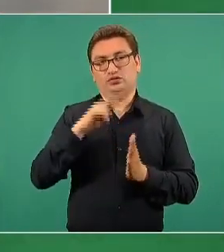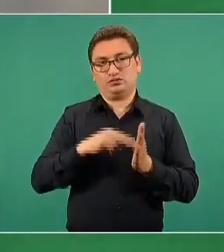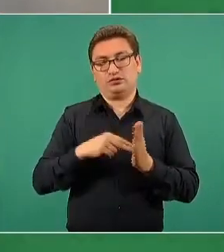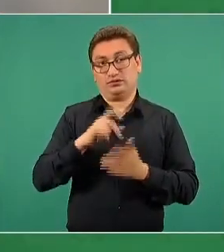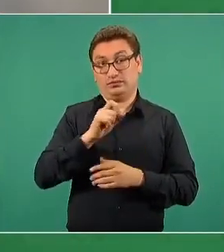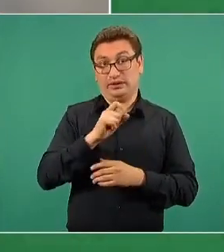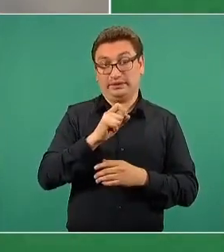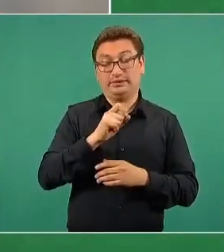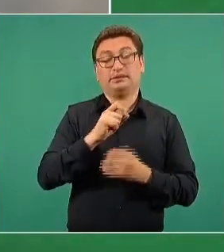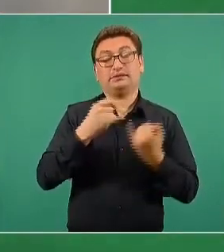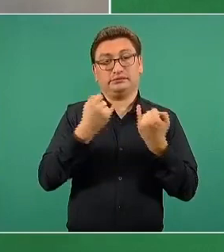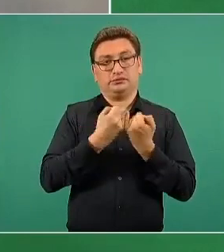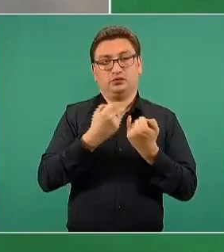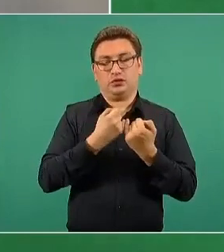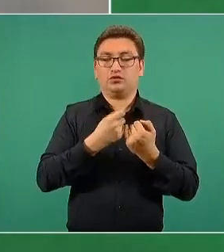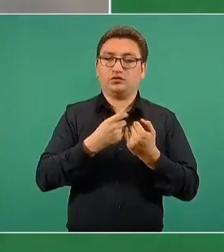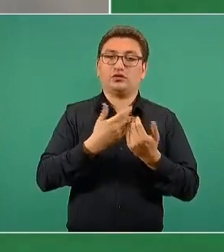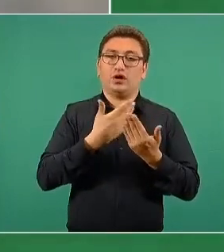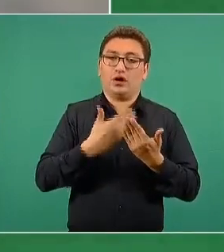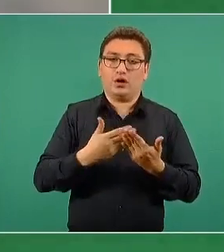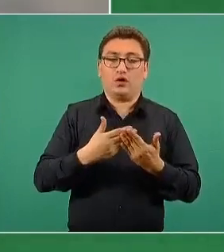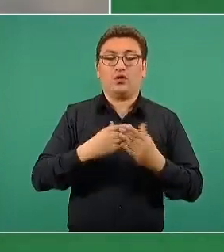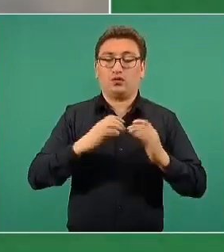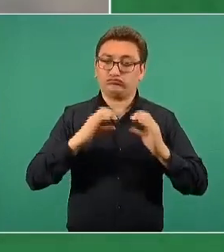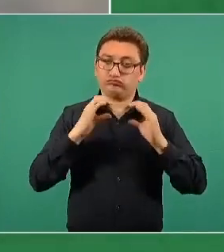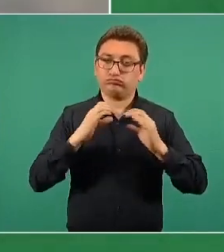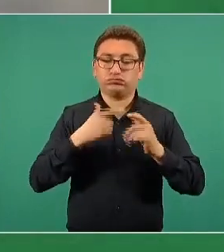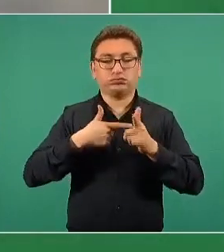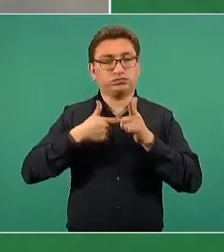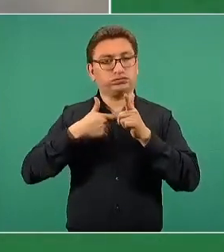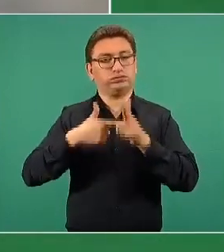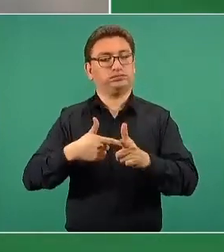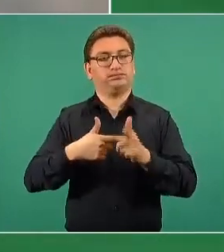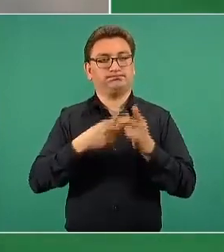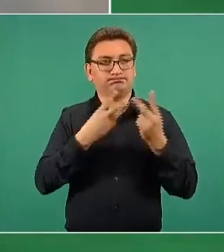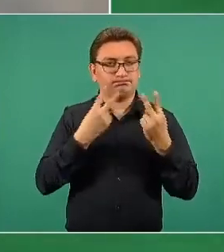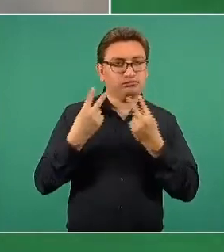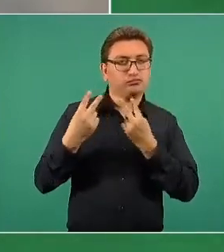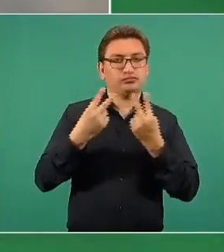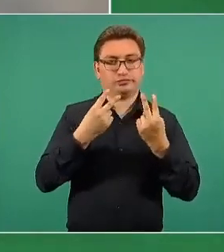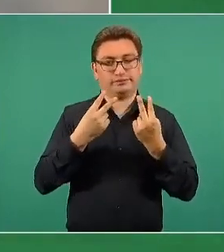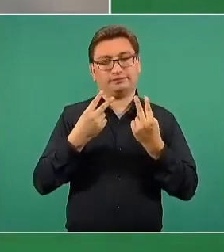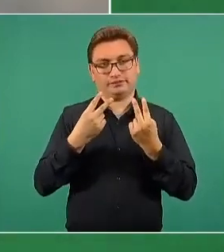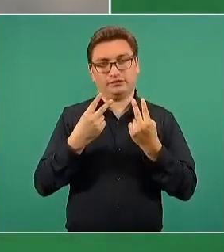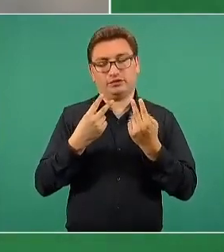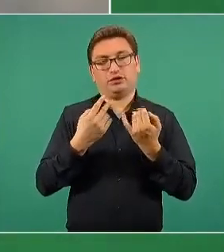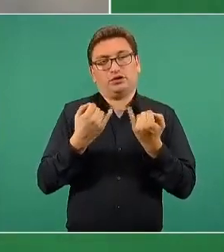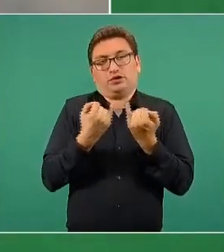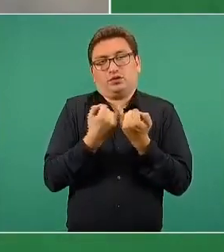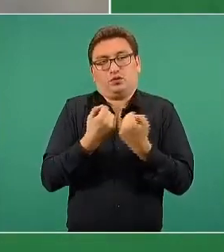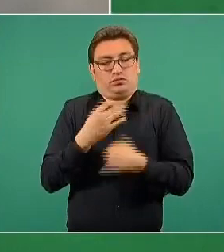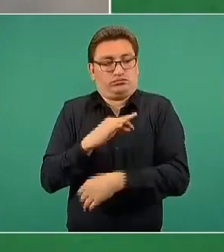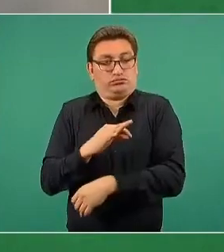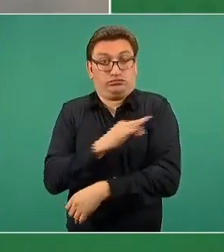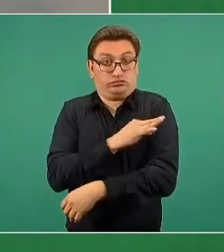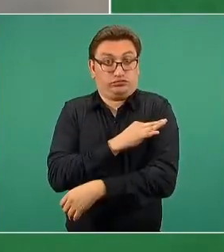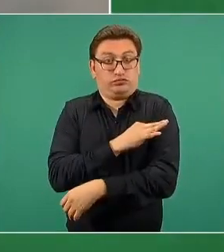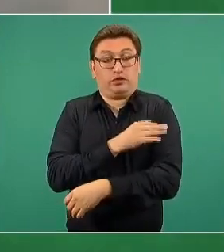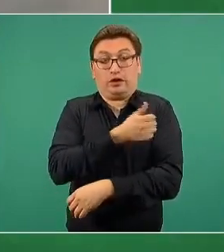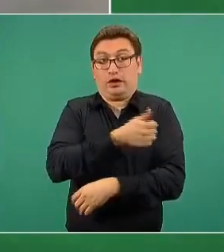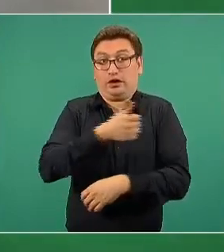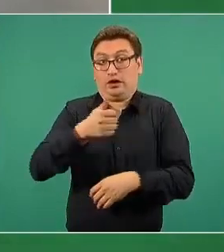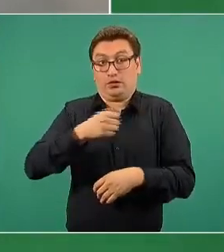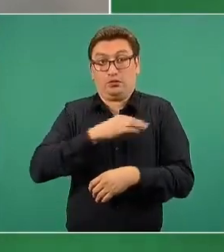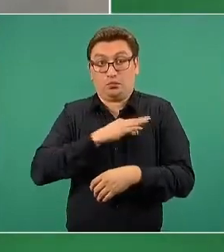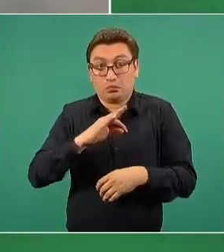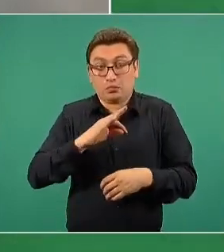2020. Continuar con la guardia arriba y aplicarse la vacuna cuando nos